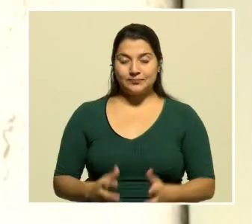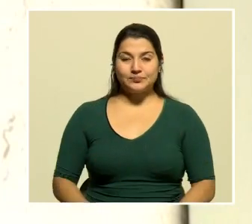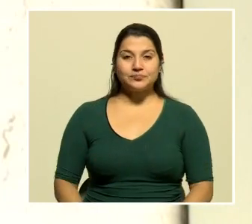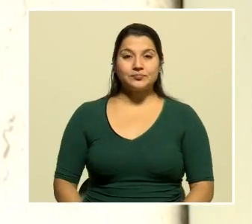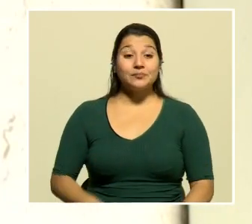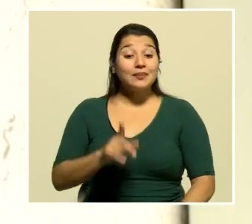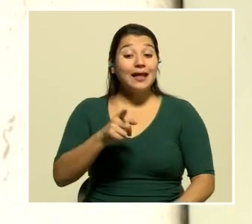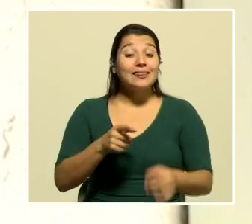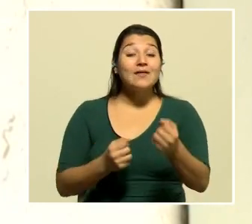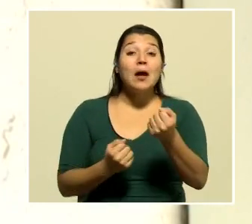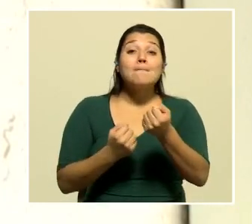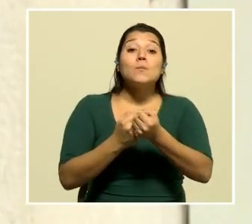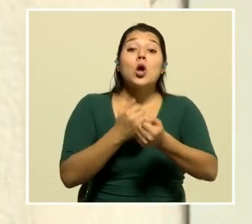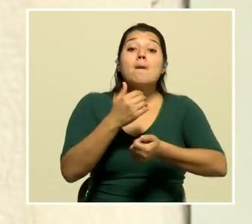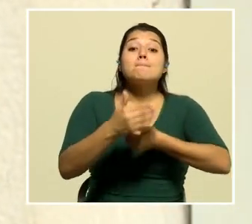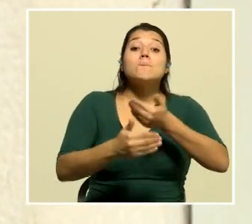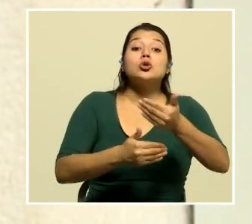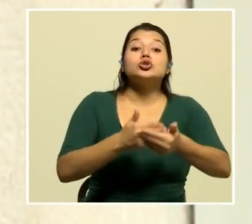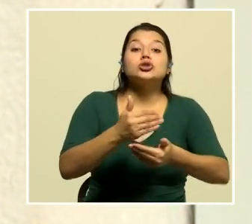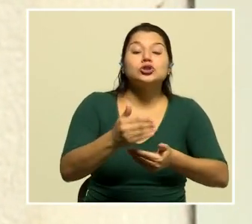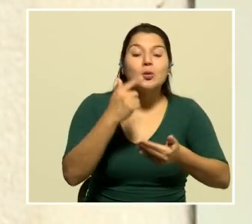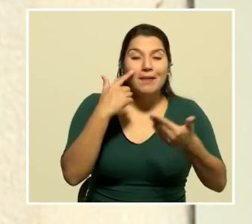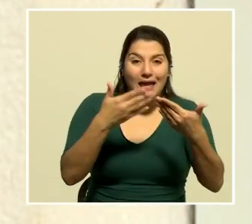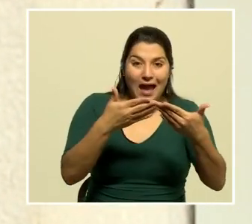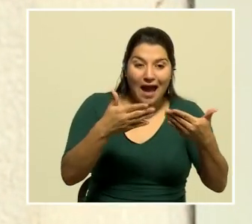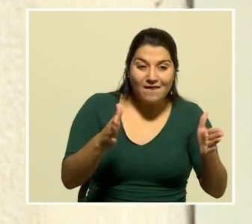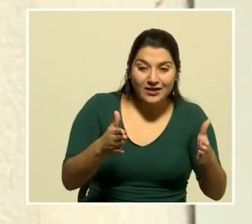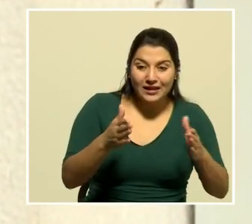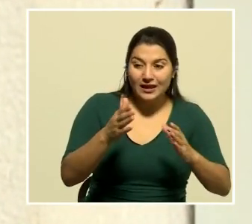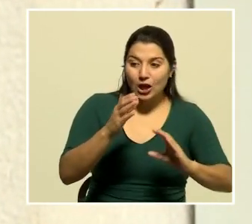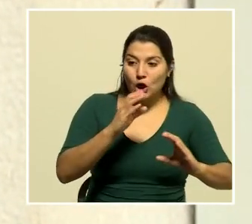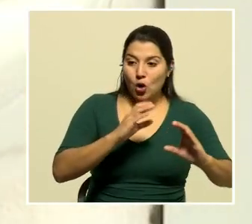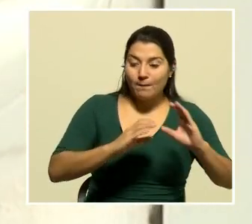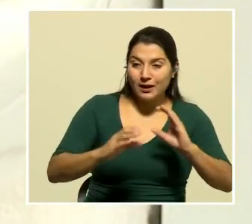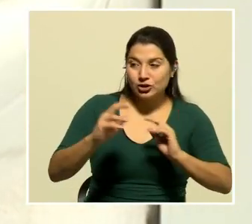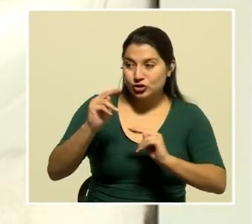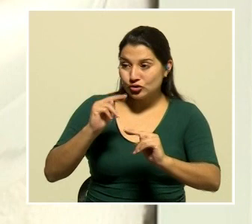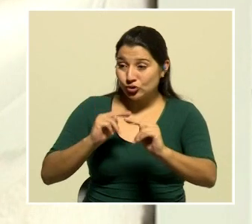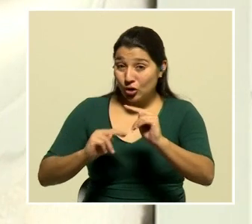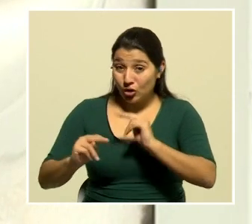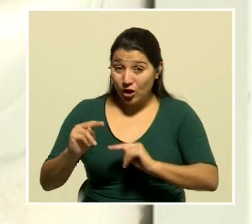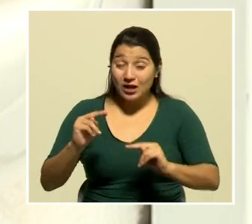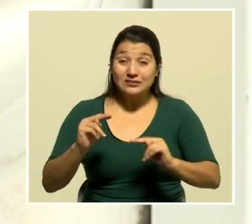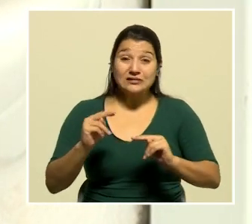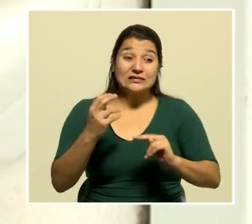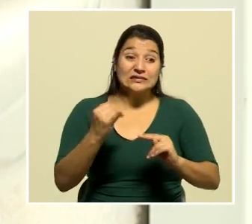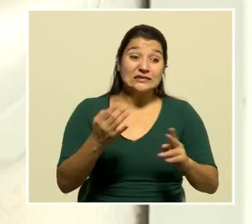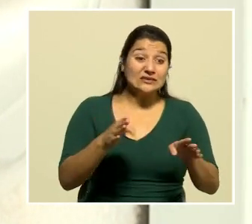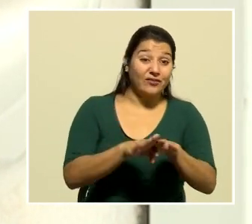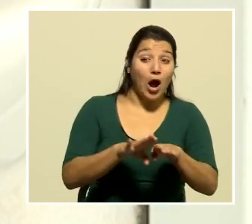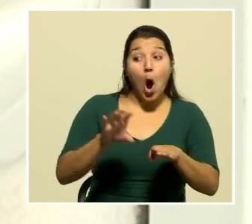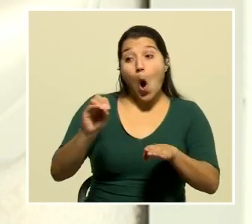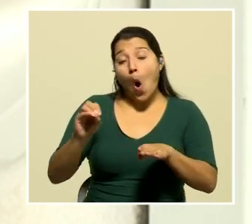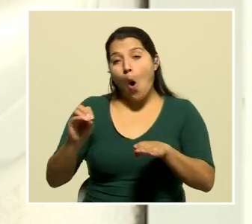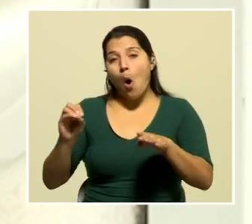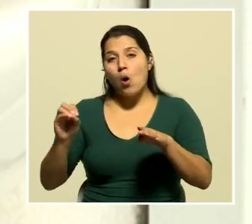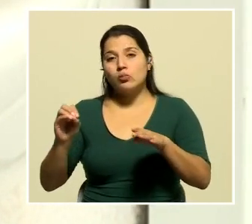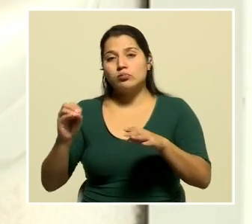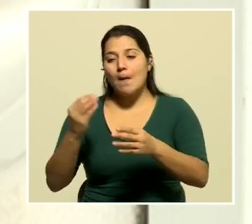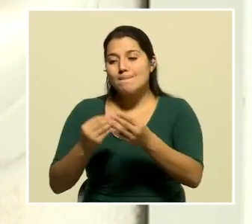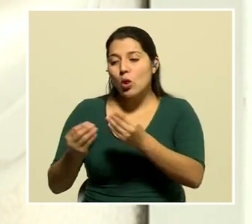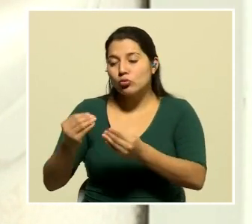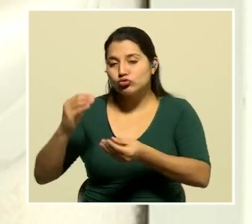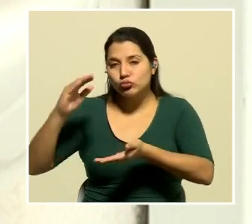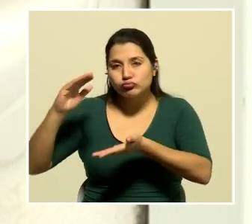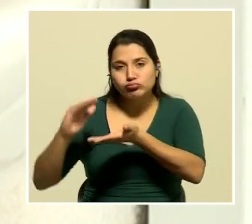Apoyar el proceso de reapertura de sectores que han cerrado o disminuido radicalmente su producción por el COVID-19 es el objetivo del INCAE.